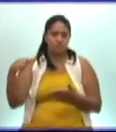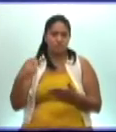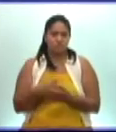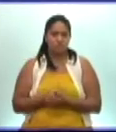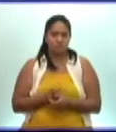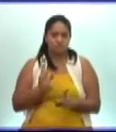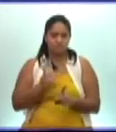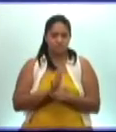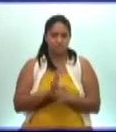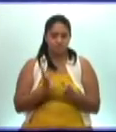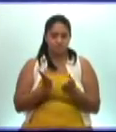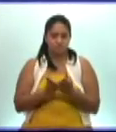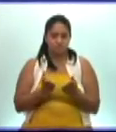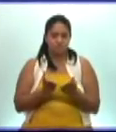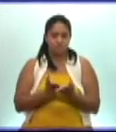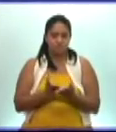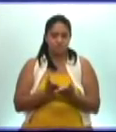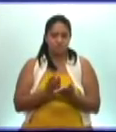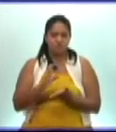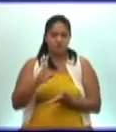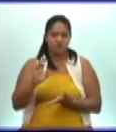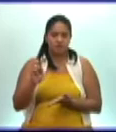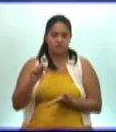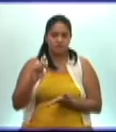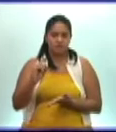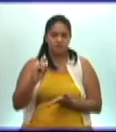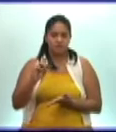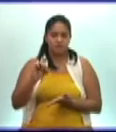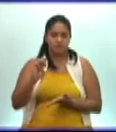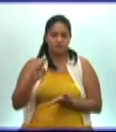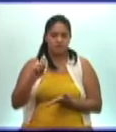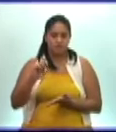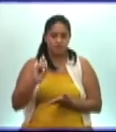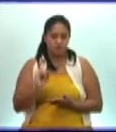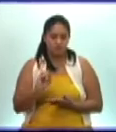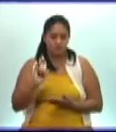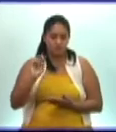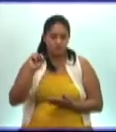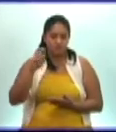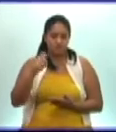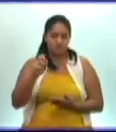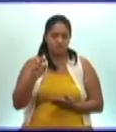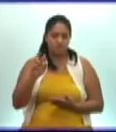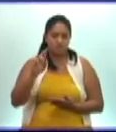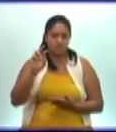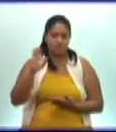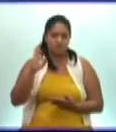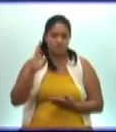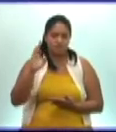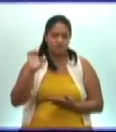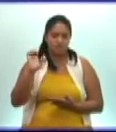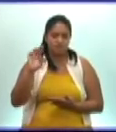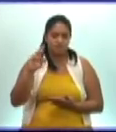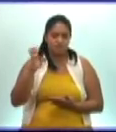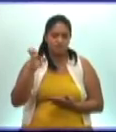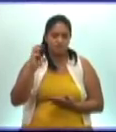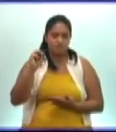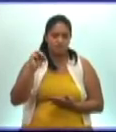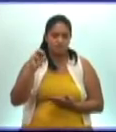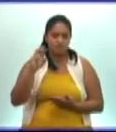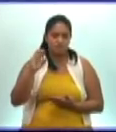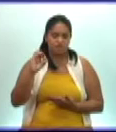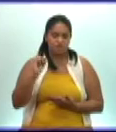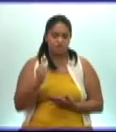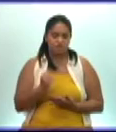Comenzamos a estudiar el fenómeno de la interferencia en décimo grado a partir de las ondas mecánicas y luego lo